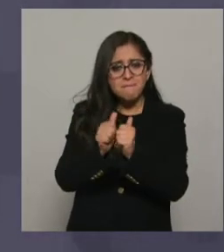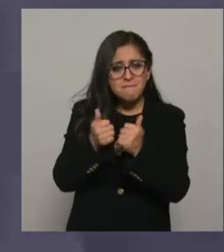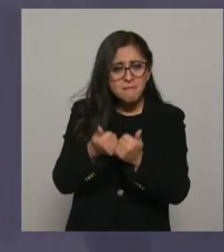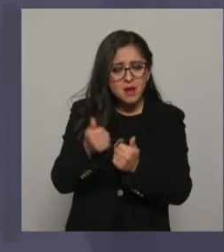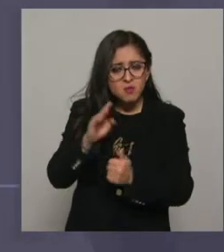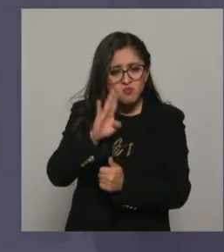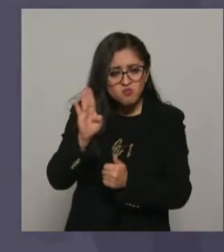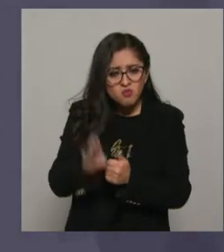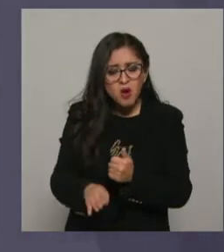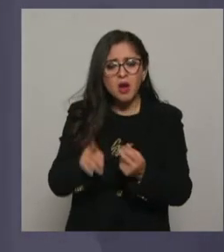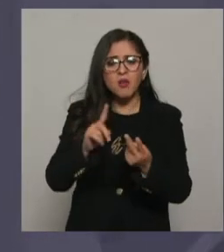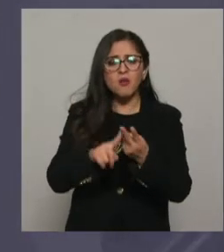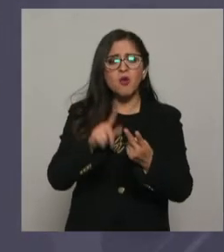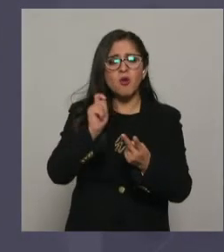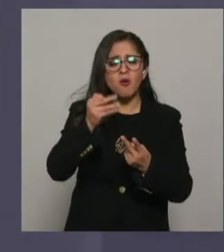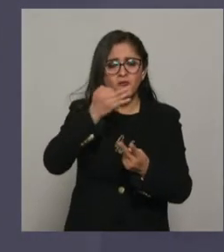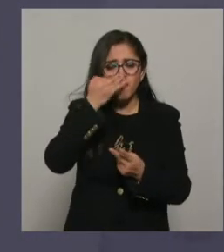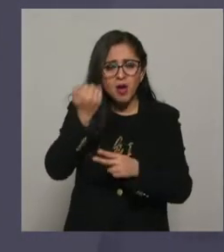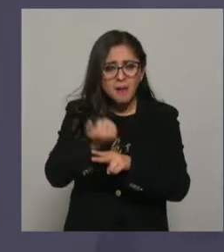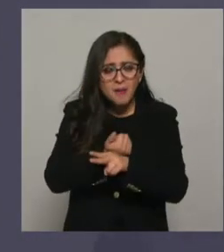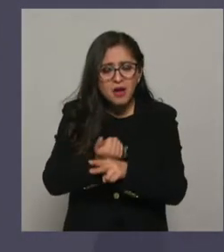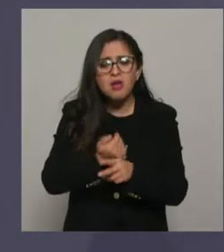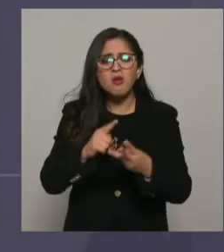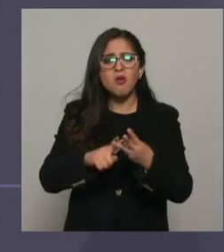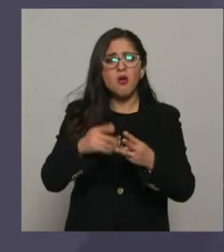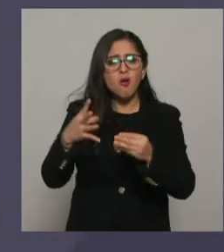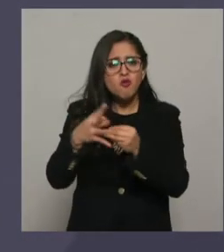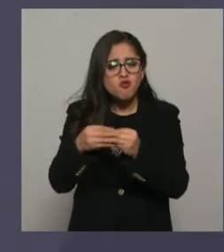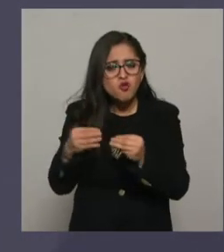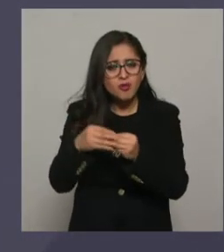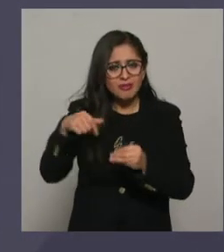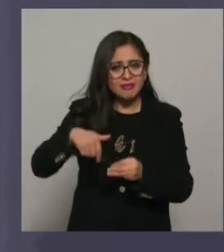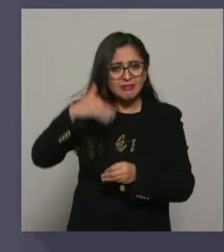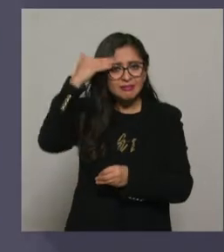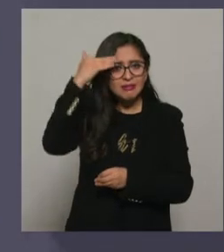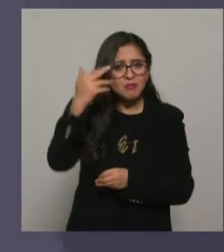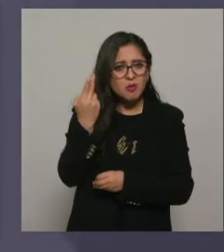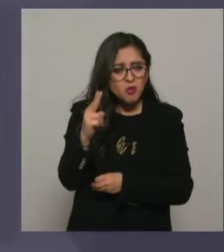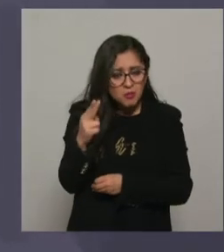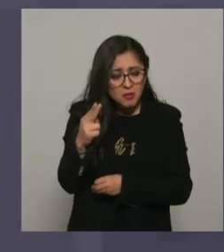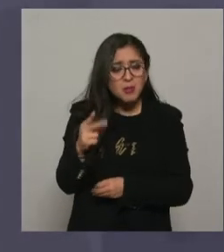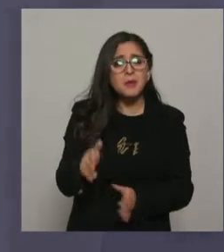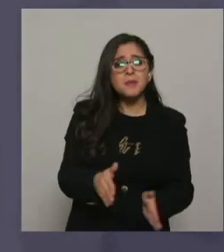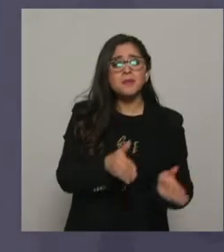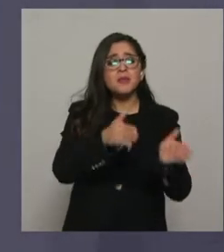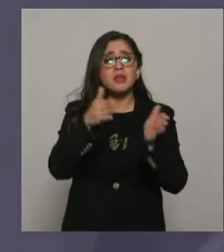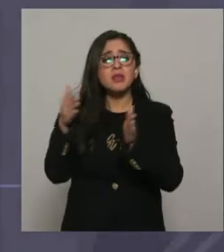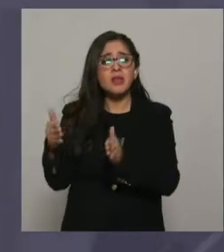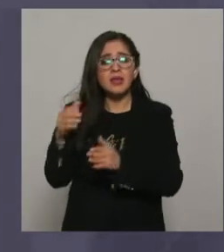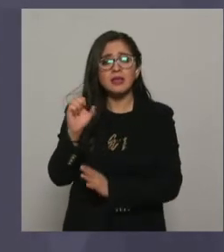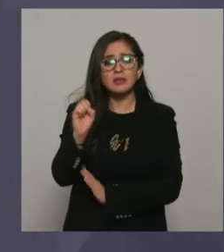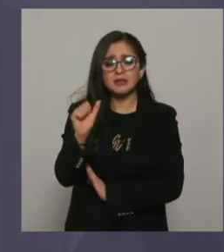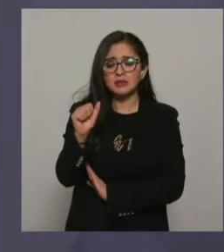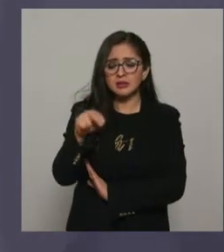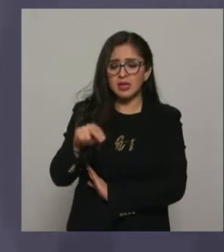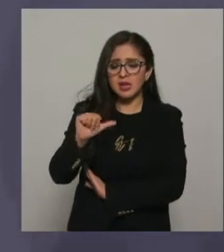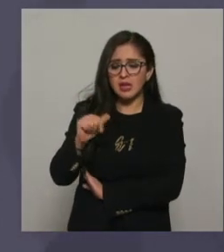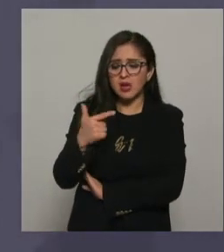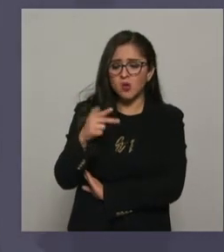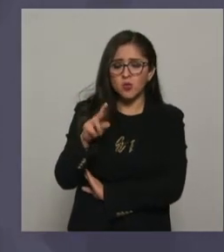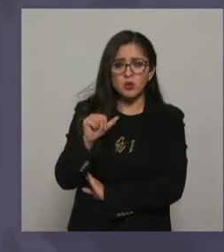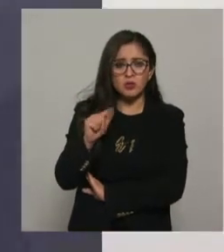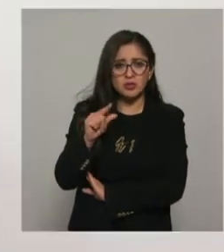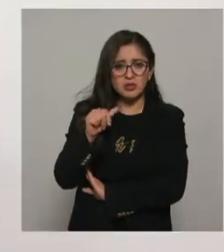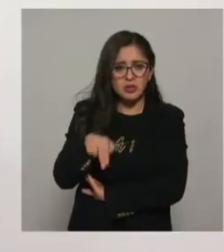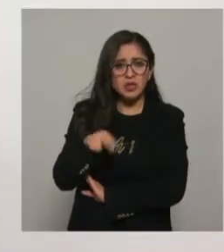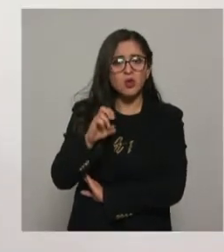frutas de la temporada. Hablar también de un pueblo que se llama San Agustín Otenco, por sus globos de